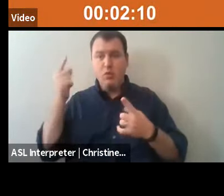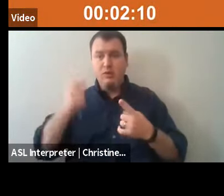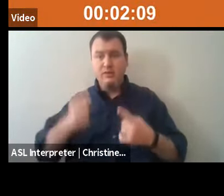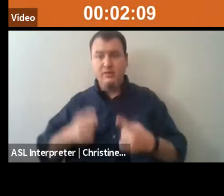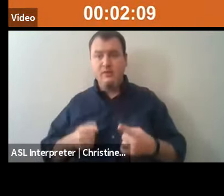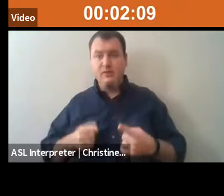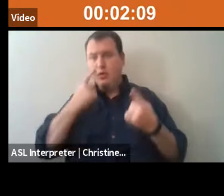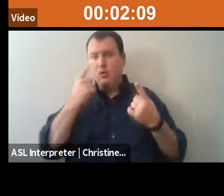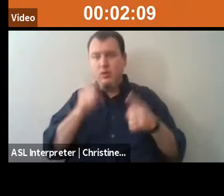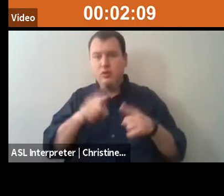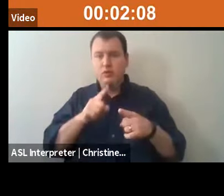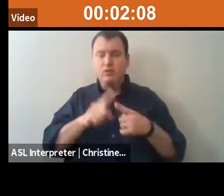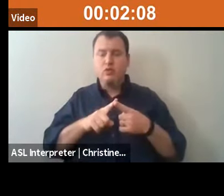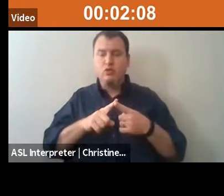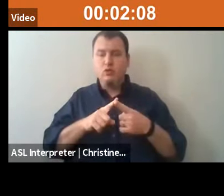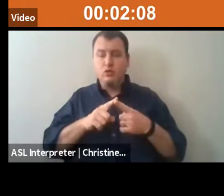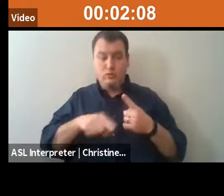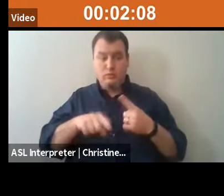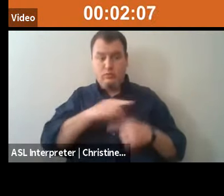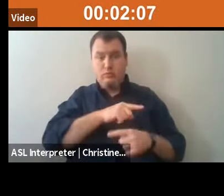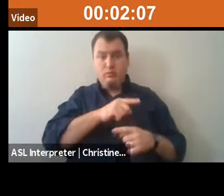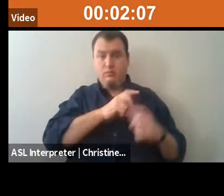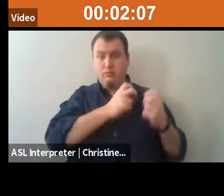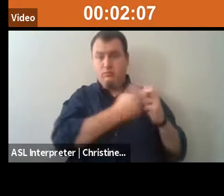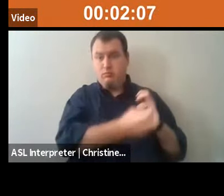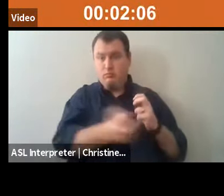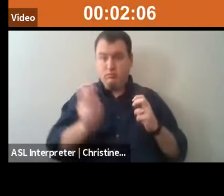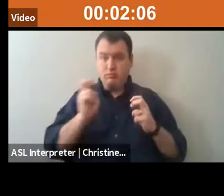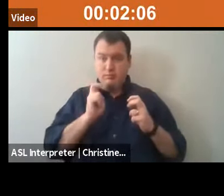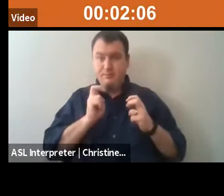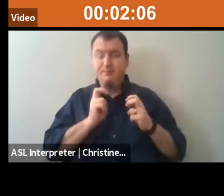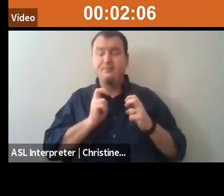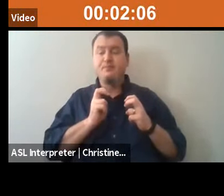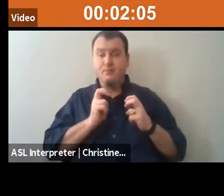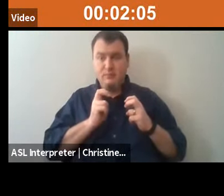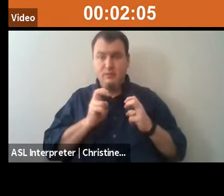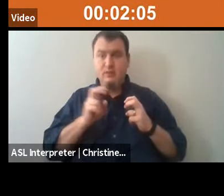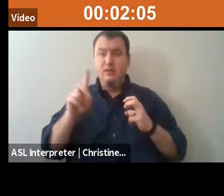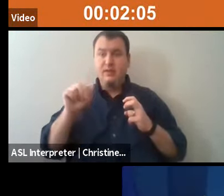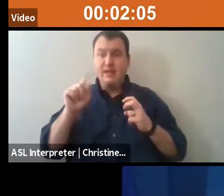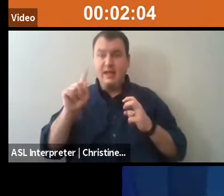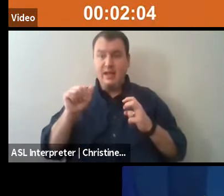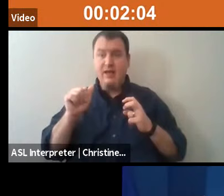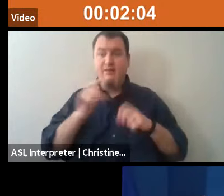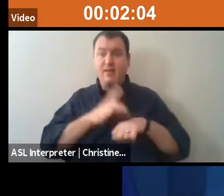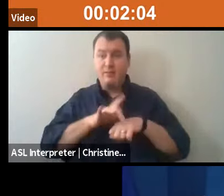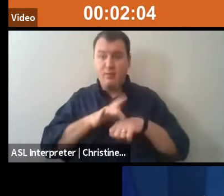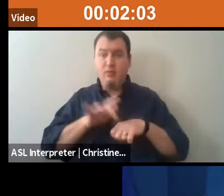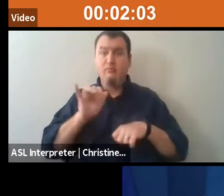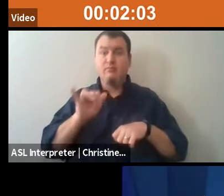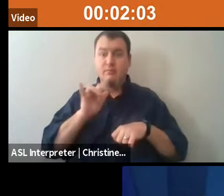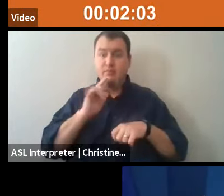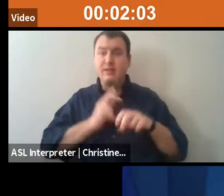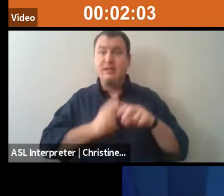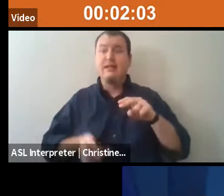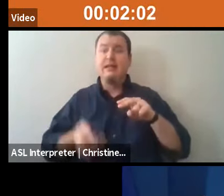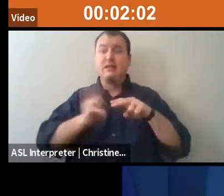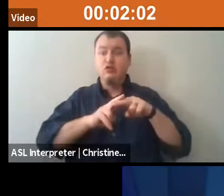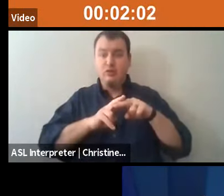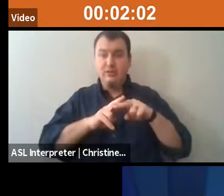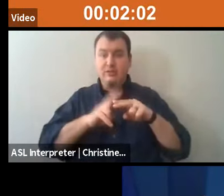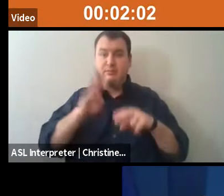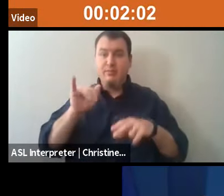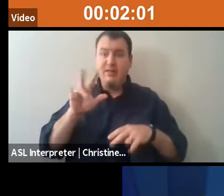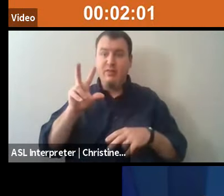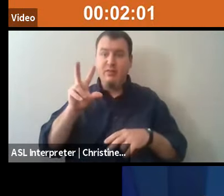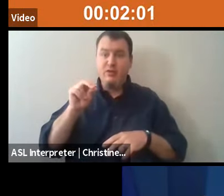estadísticas y los registros que hay, se ha incrementado el 30% de